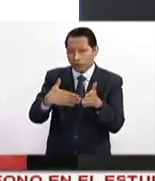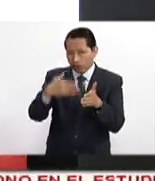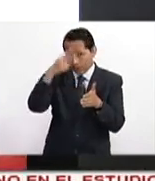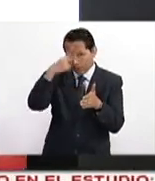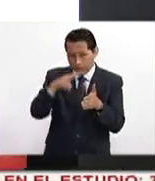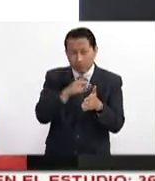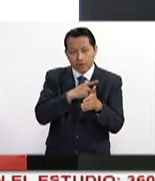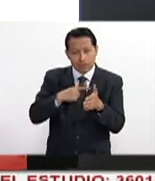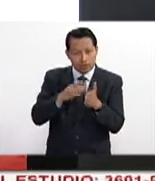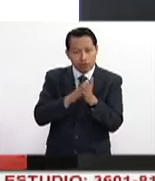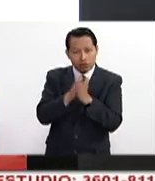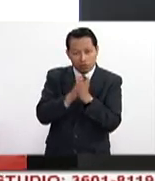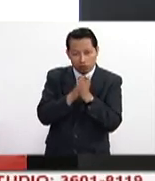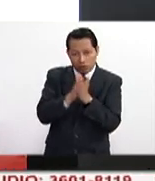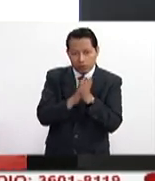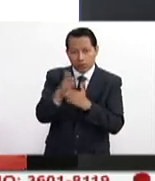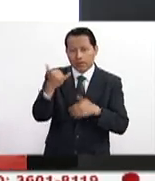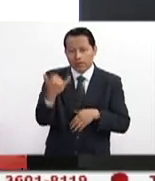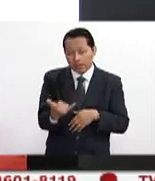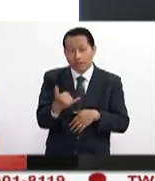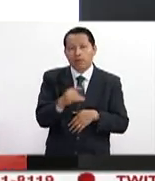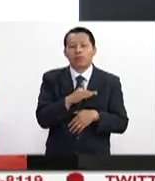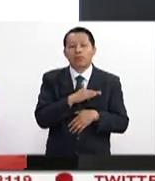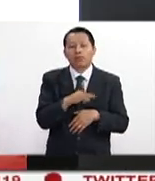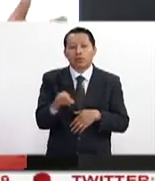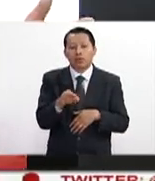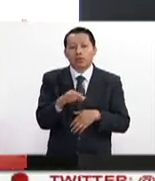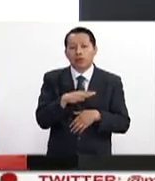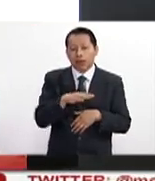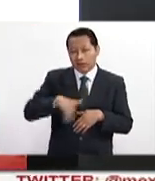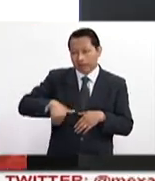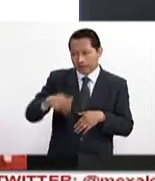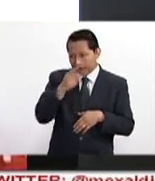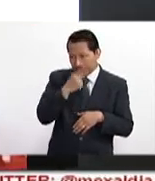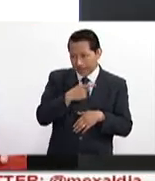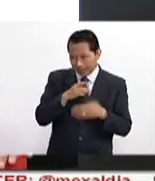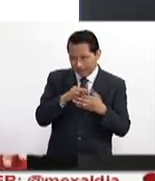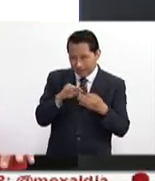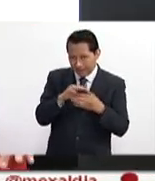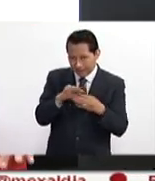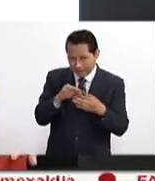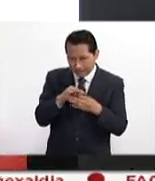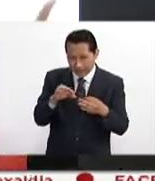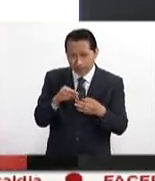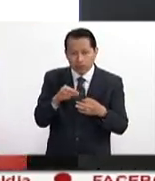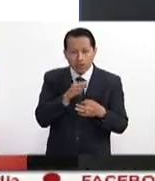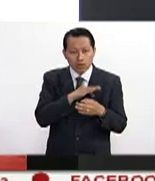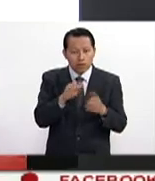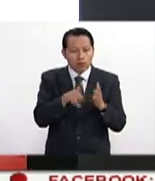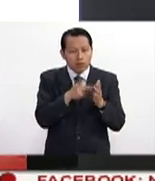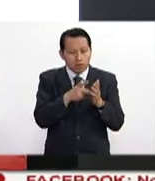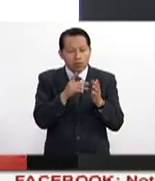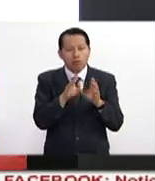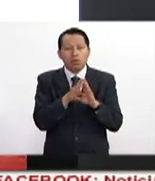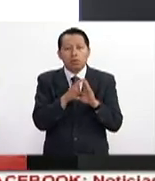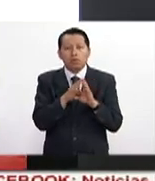es el chocolate. Y ahorita que decías esto de volver y